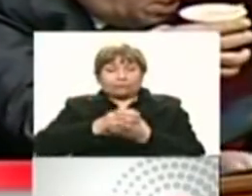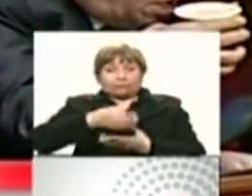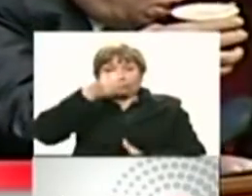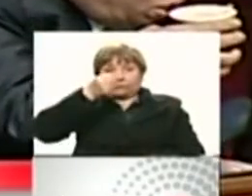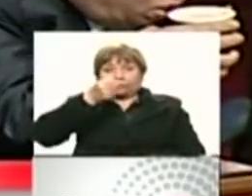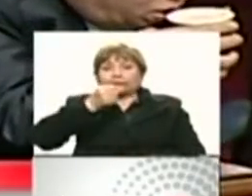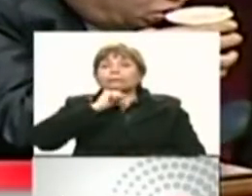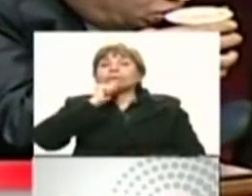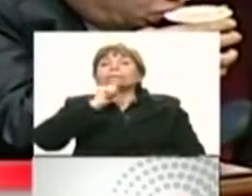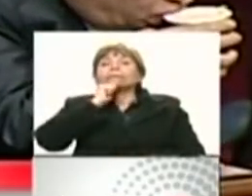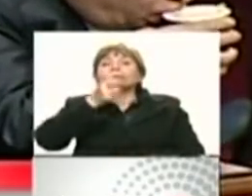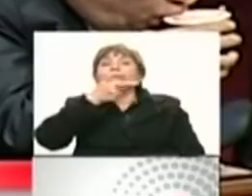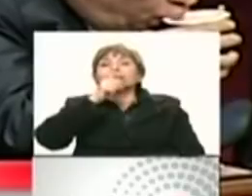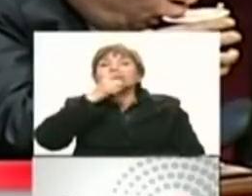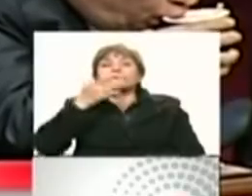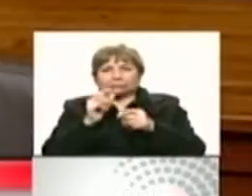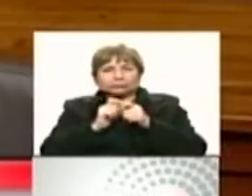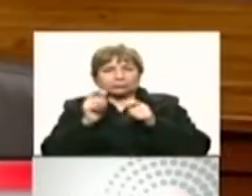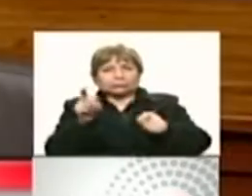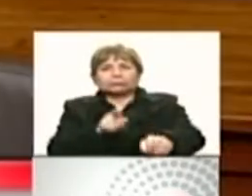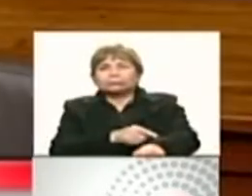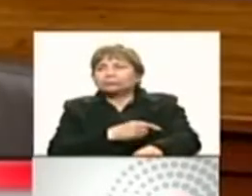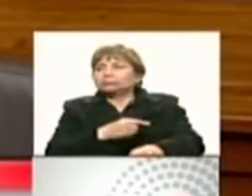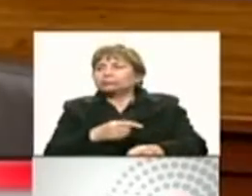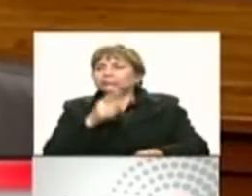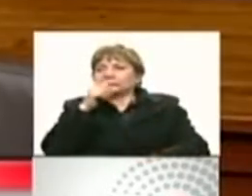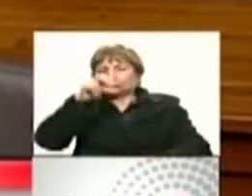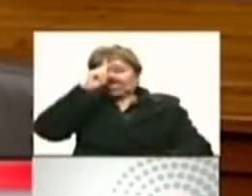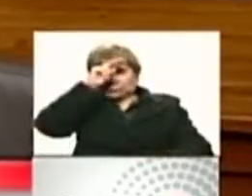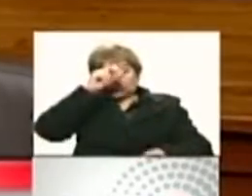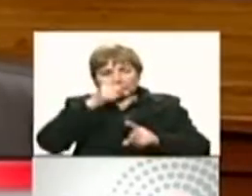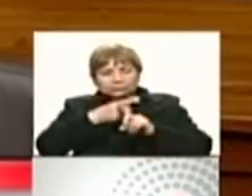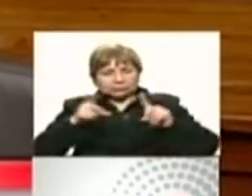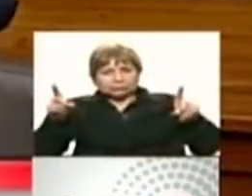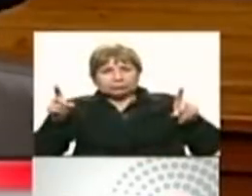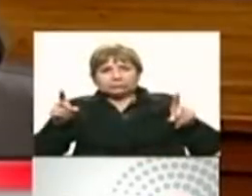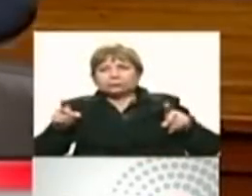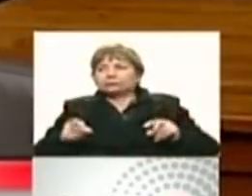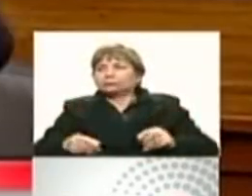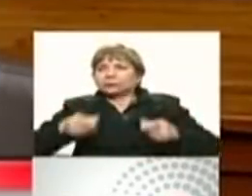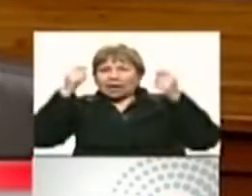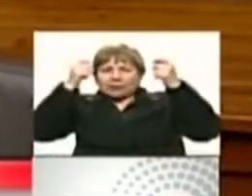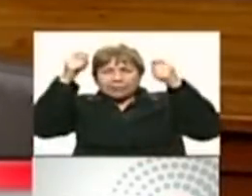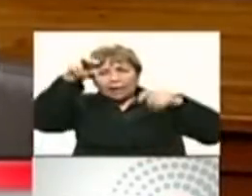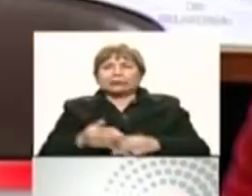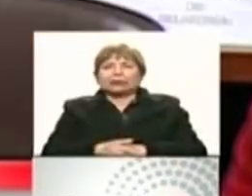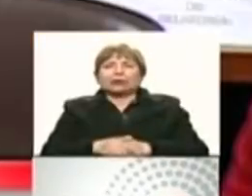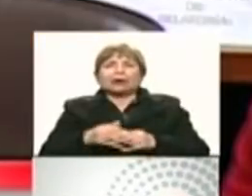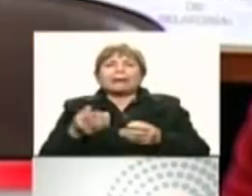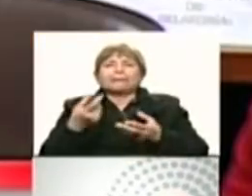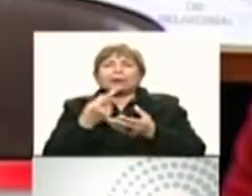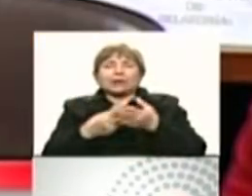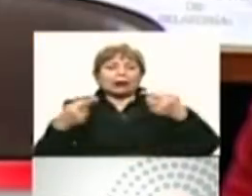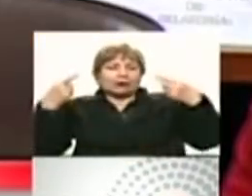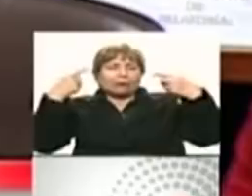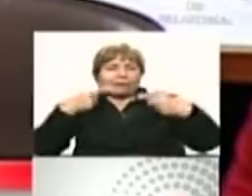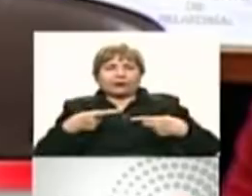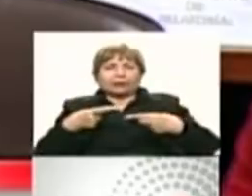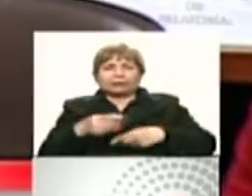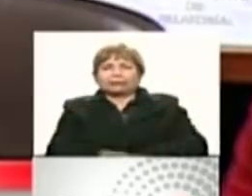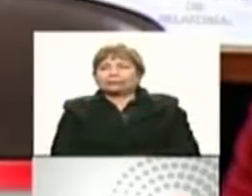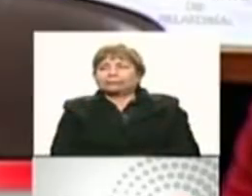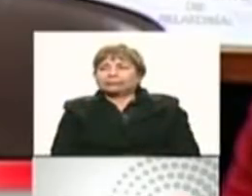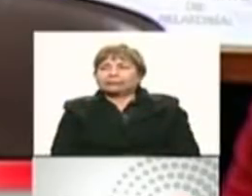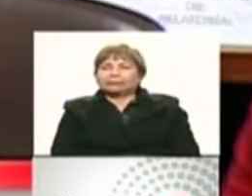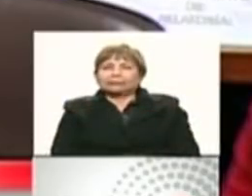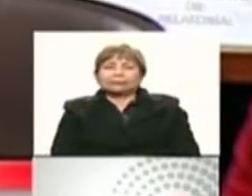dado por analogía, digamos, cuando se censura un ministro de Estado, es el de 72 horas. Yo creo